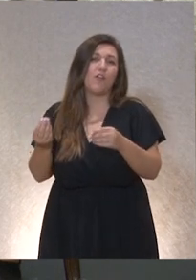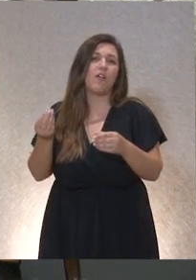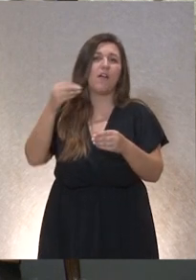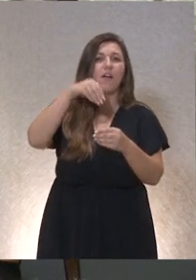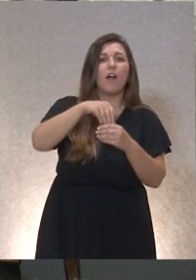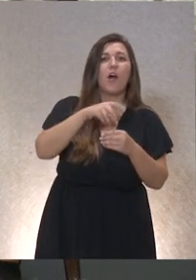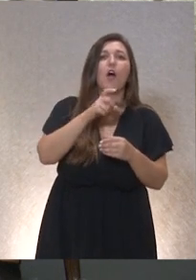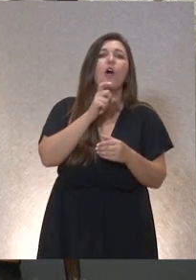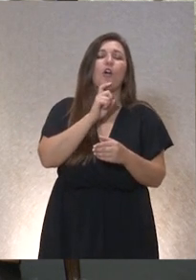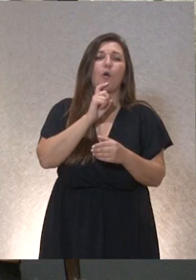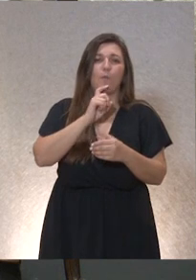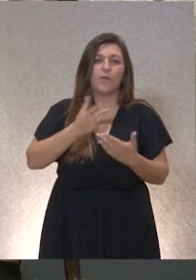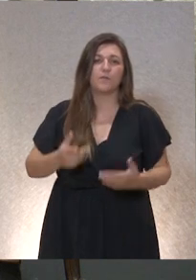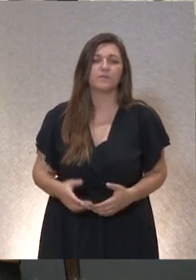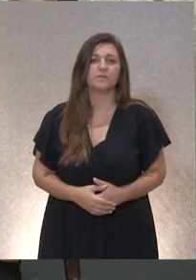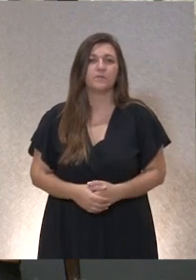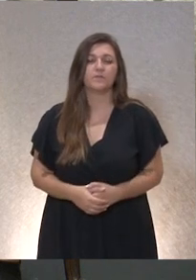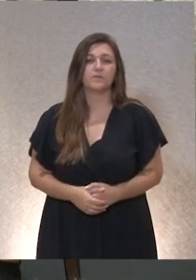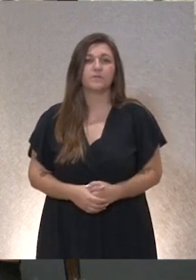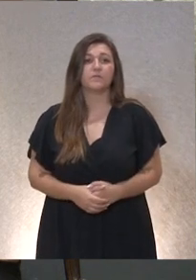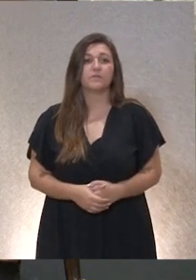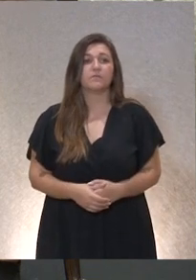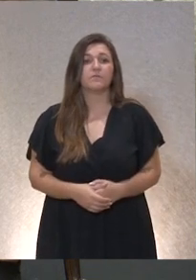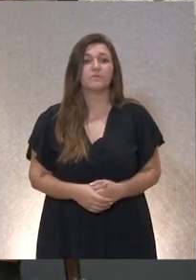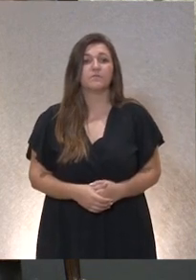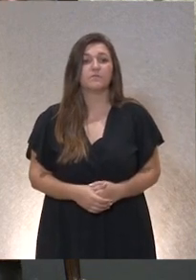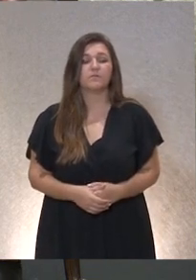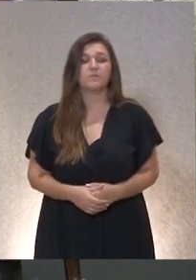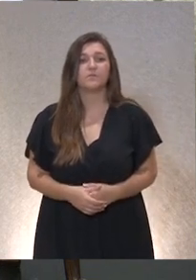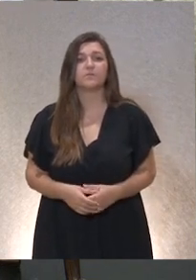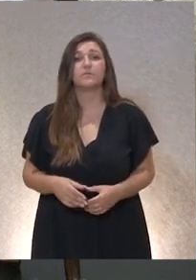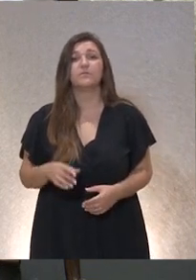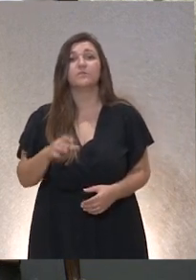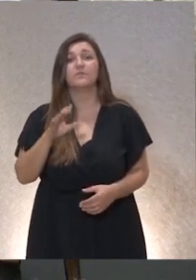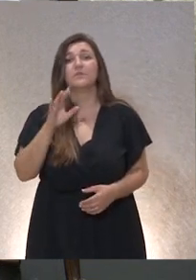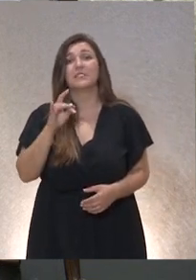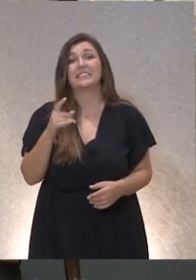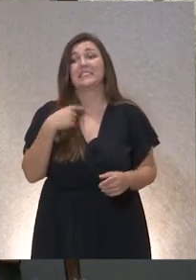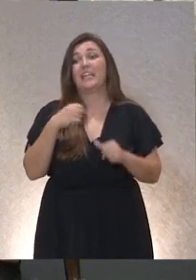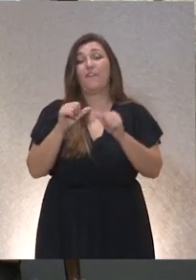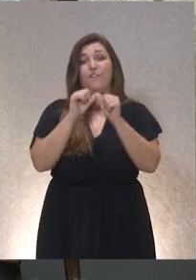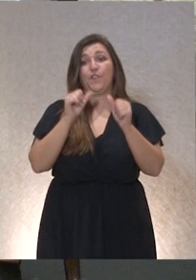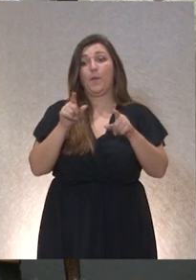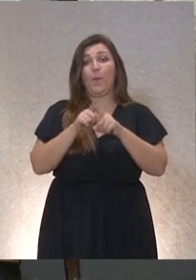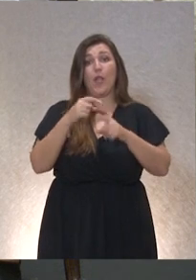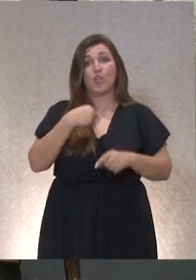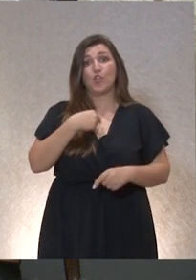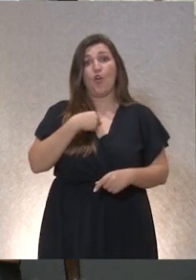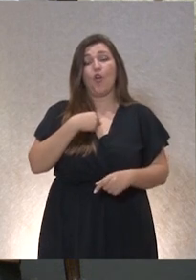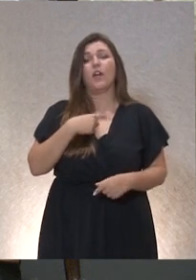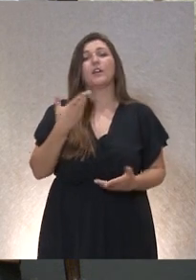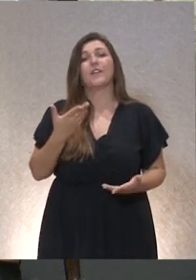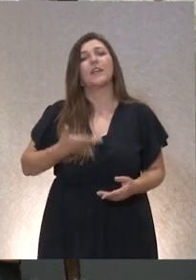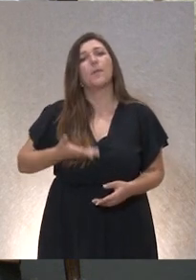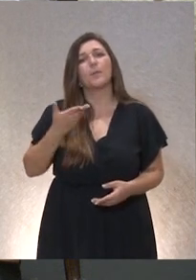trabajo como como el tuyo consej les darías si es de mición